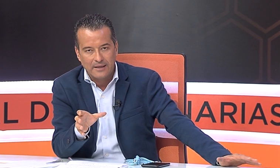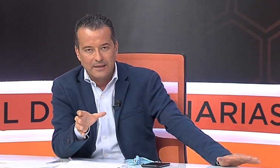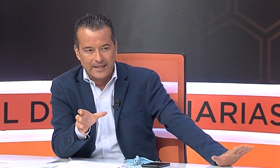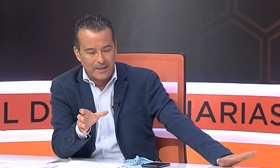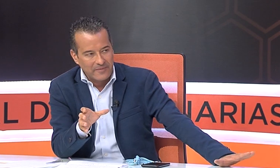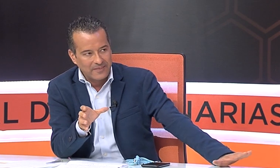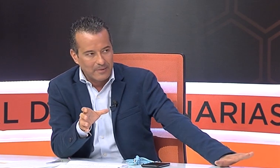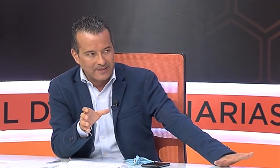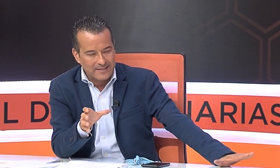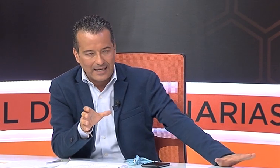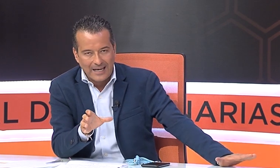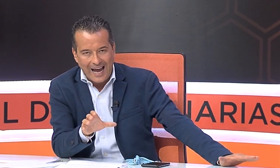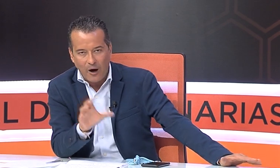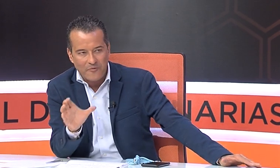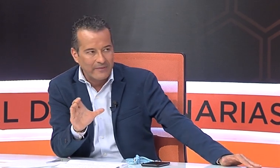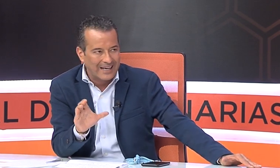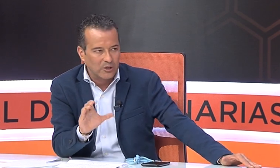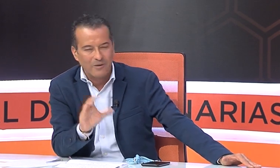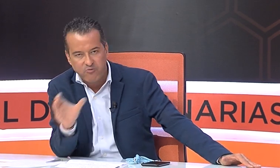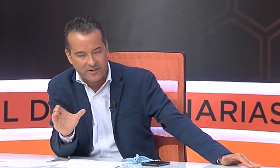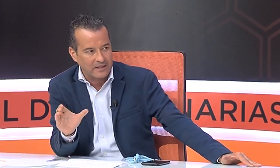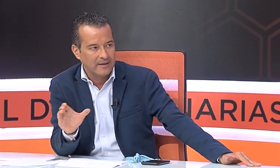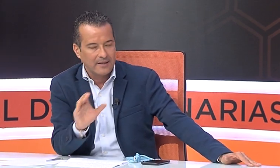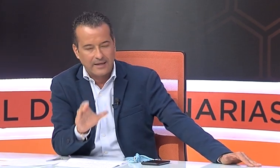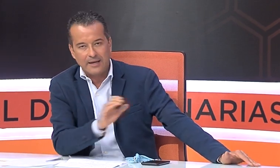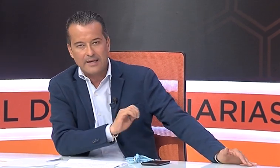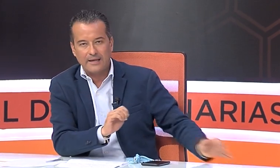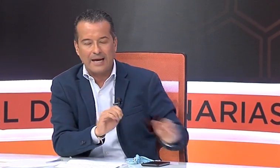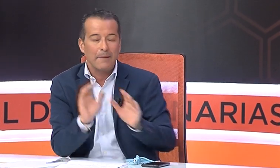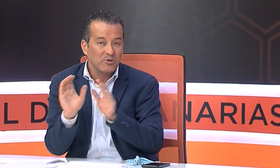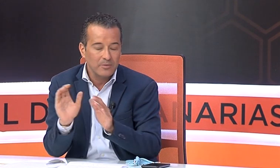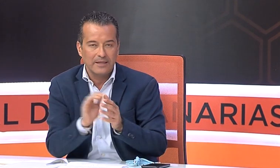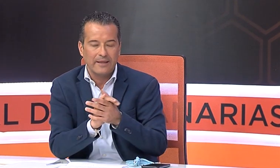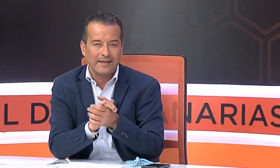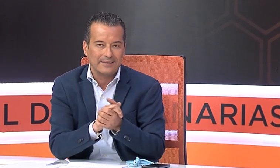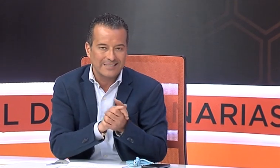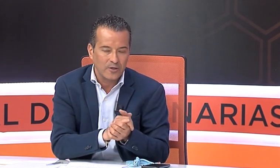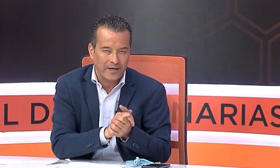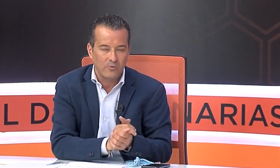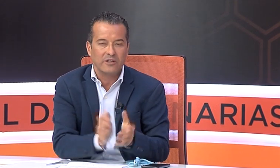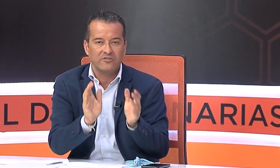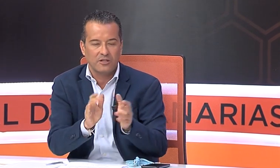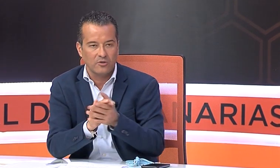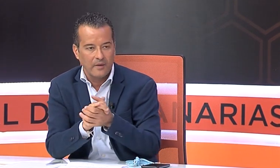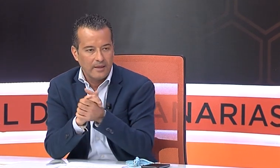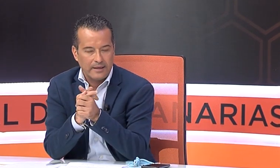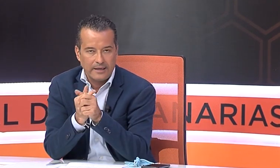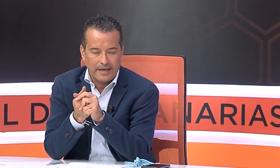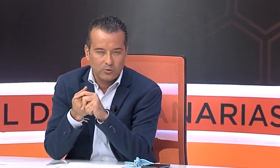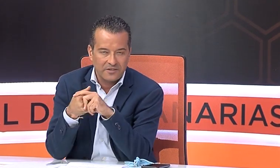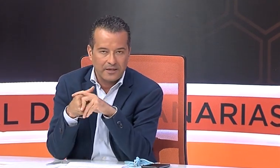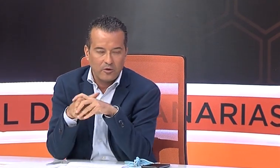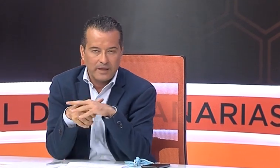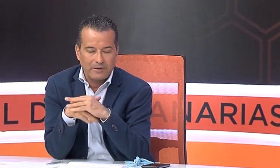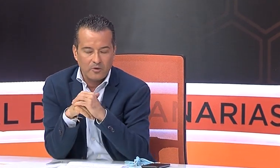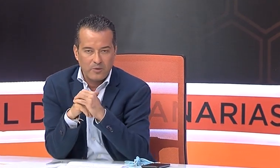también, independientemente de esa quiniela, a otra de la que toma fuerza, que es a la posibilidad de que Sergio Ramos, insisto,